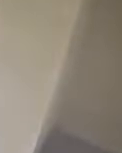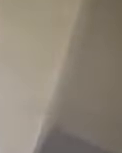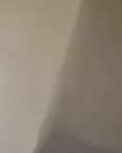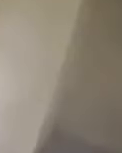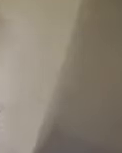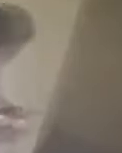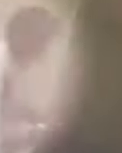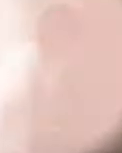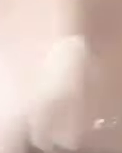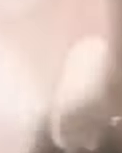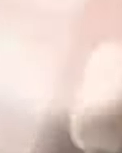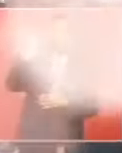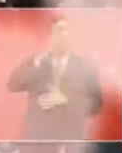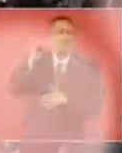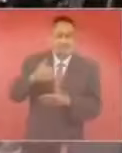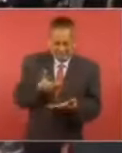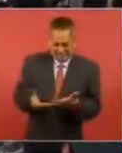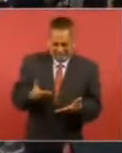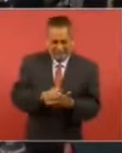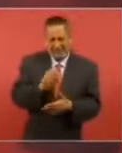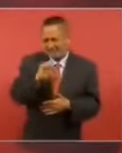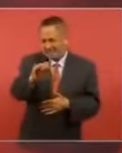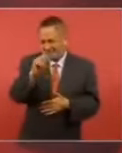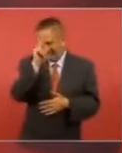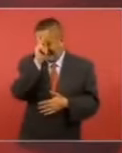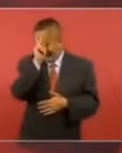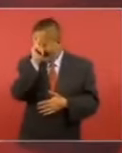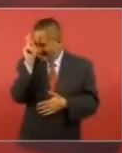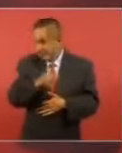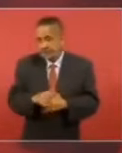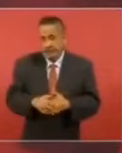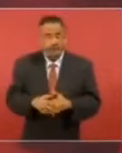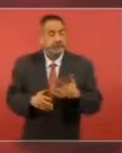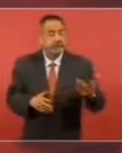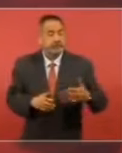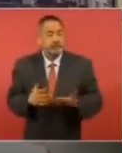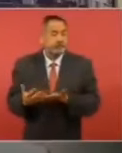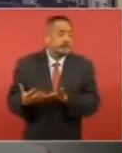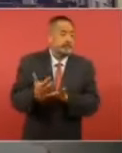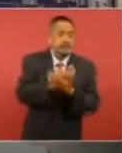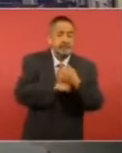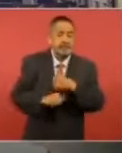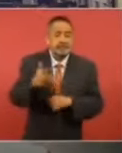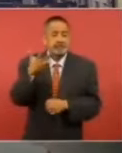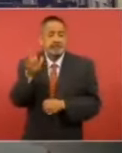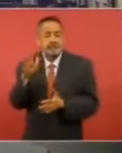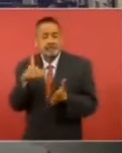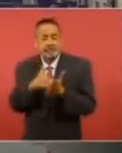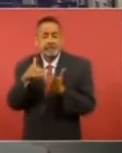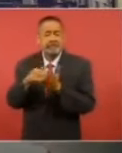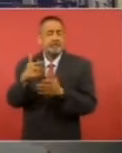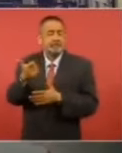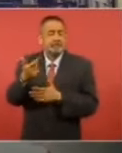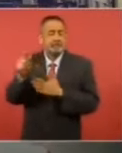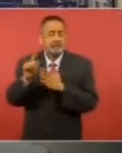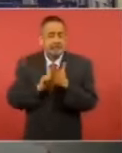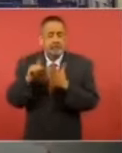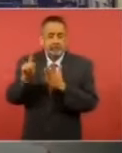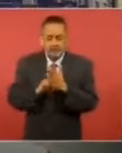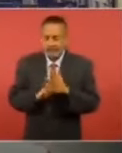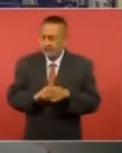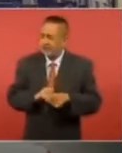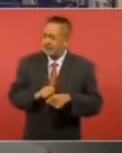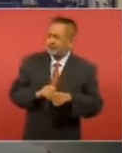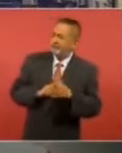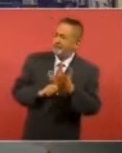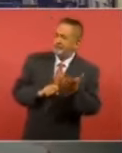estamos en eso de las preguntas, no basta sentenciar por berrinche ante la crítica de los medios que se avergüenza el periodismo de Daniel